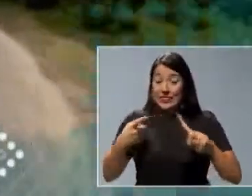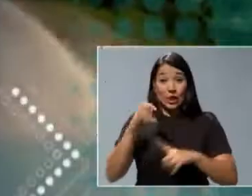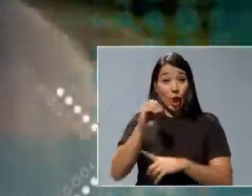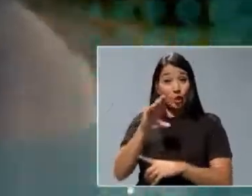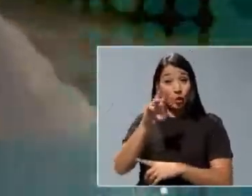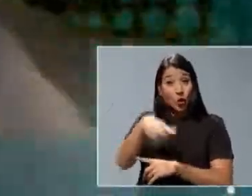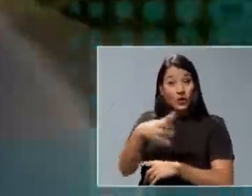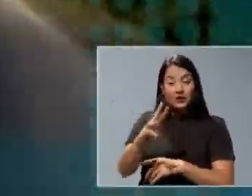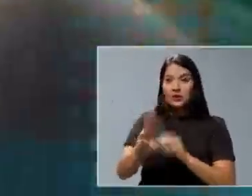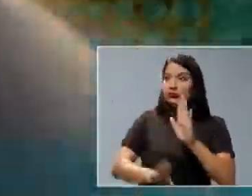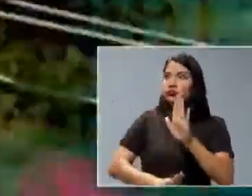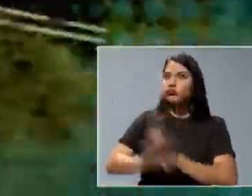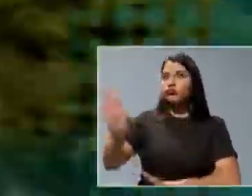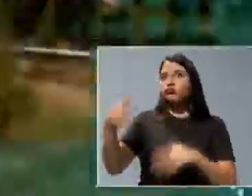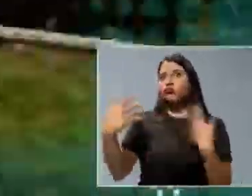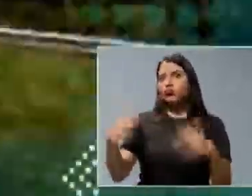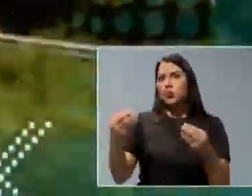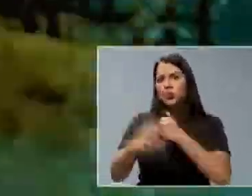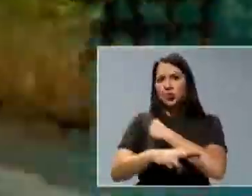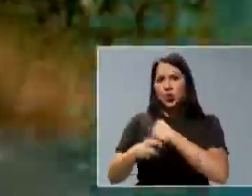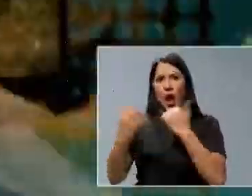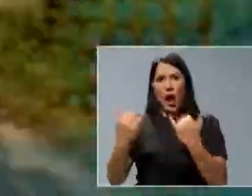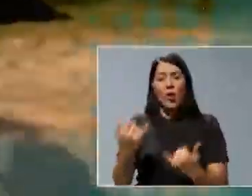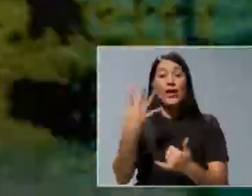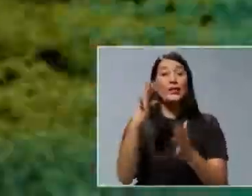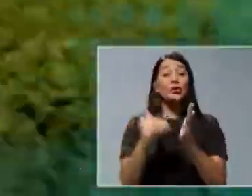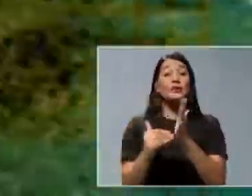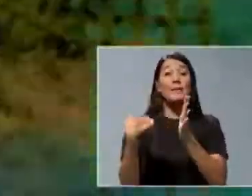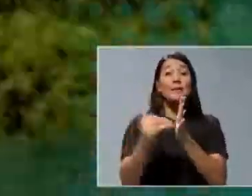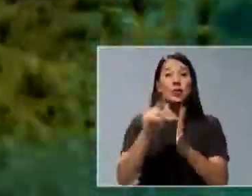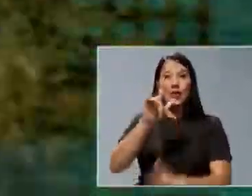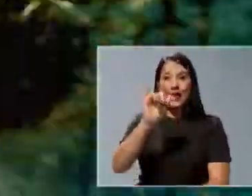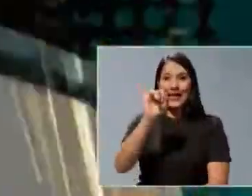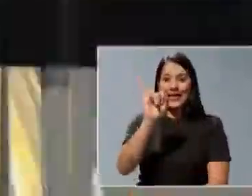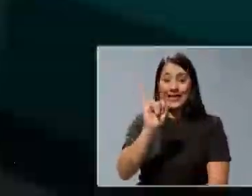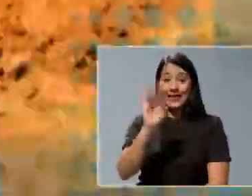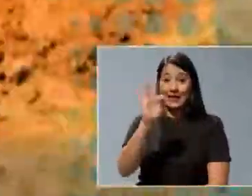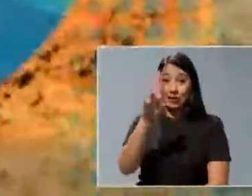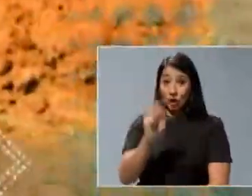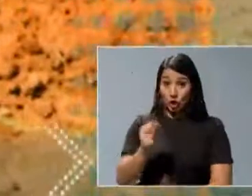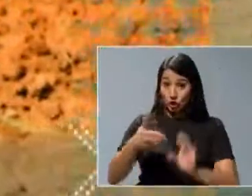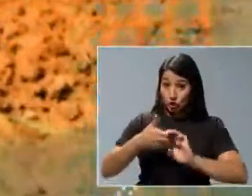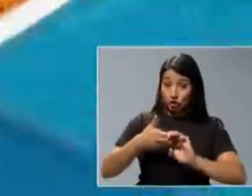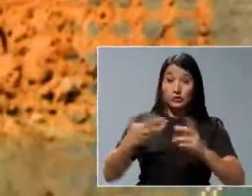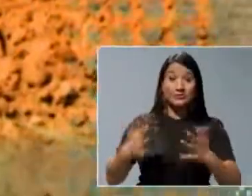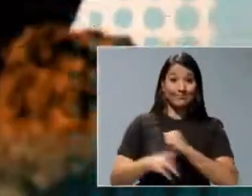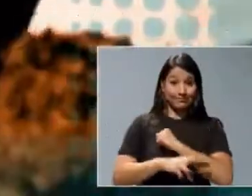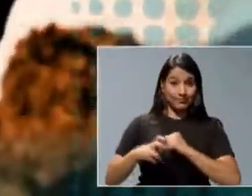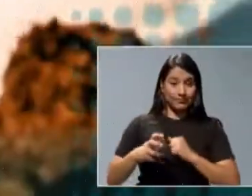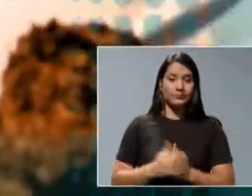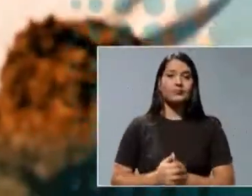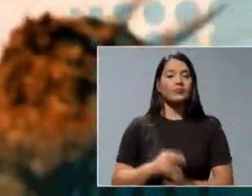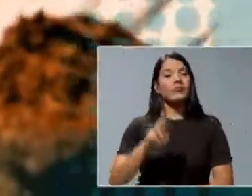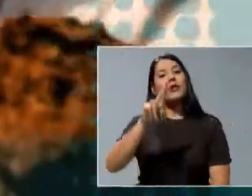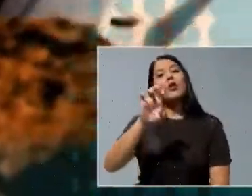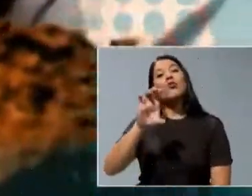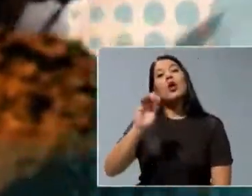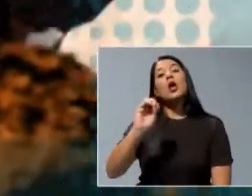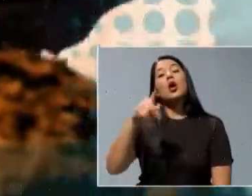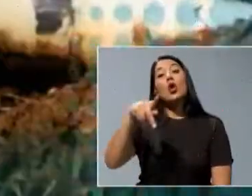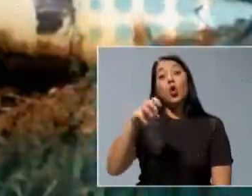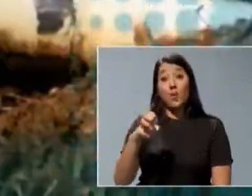2016 y ya se registran más de 14 millones de litros de combustible robados. Recope registró hasta